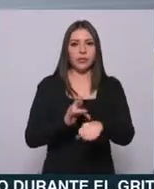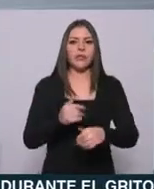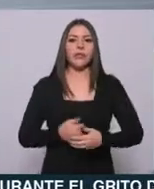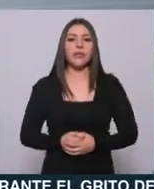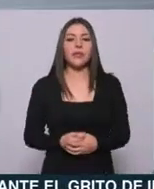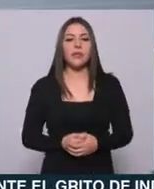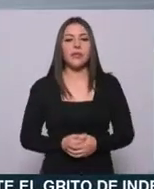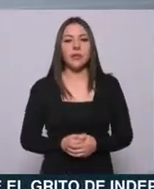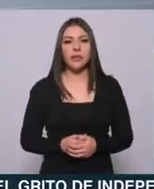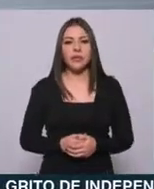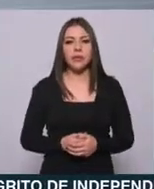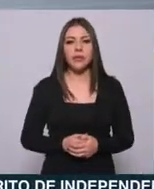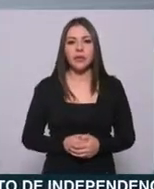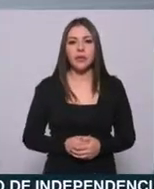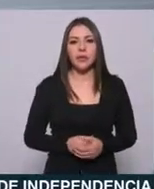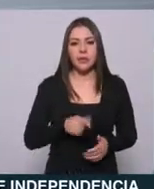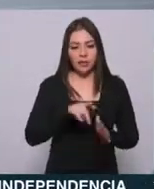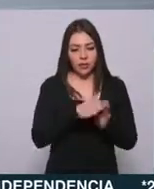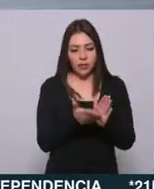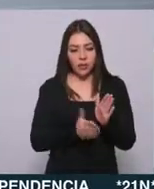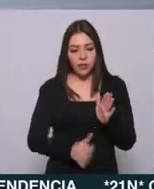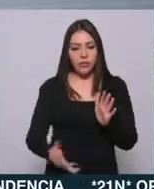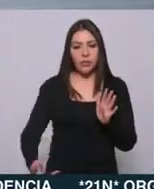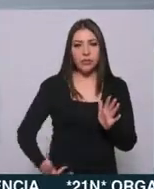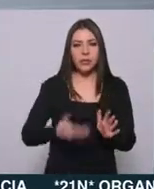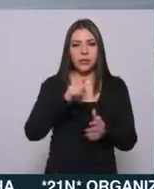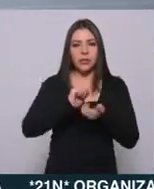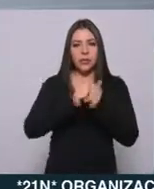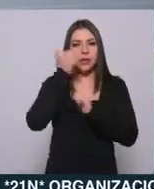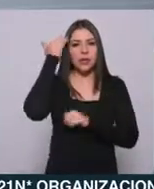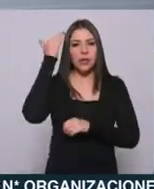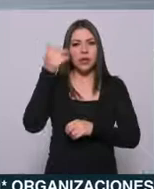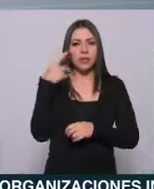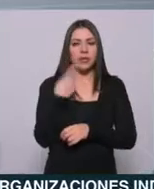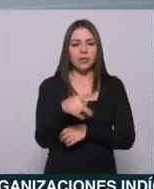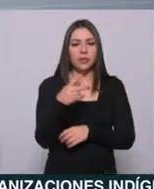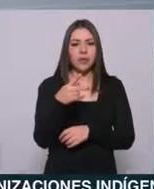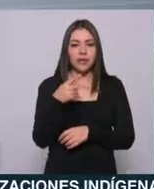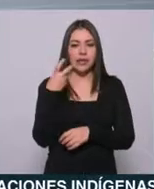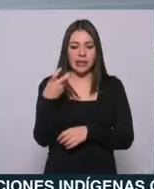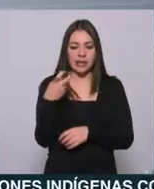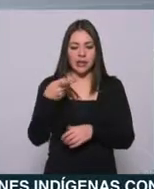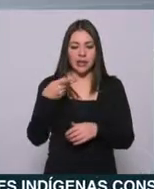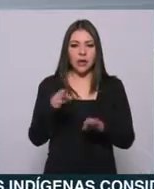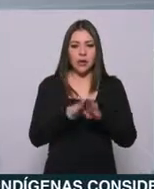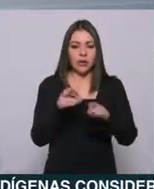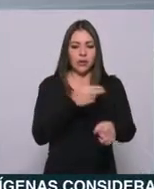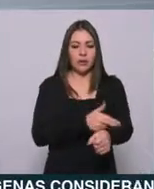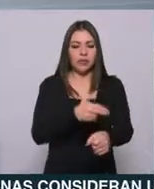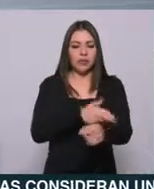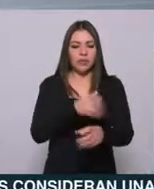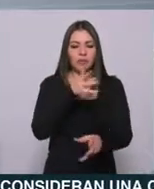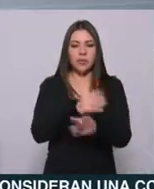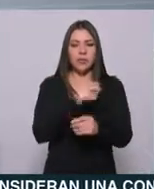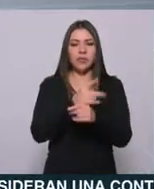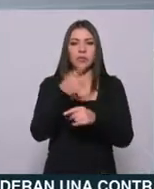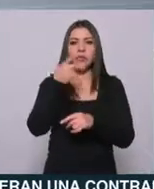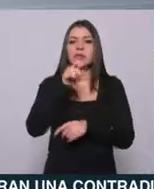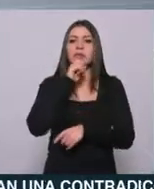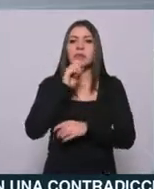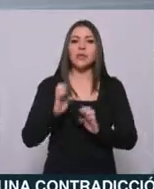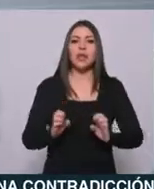el procedimiento y tiempo, va haciendo que la herramienta principal de este procedimiento sea el peso del